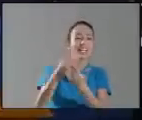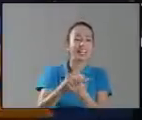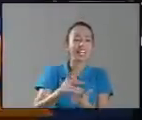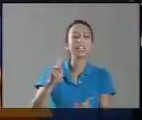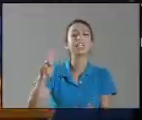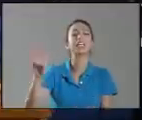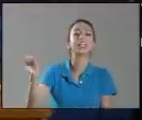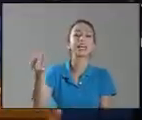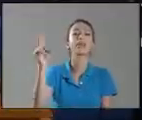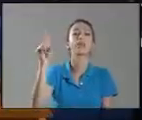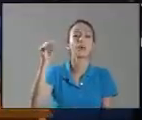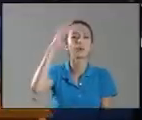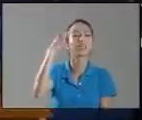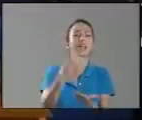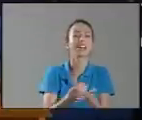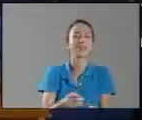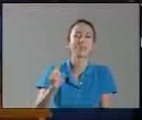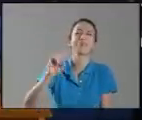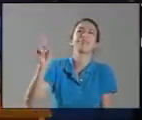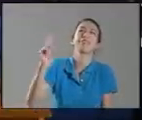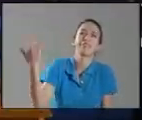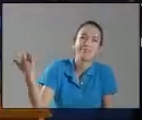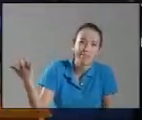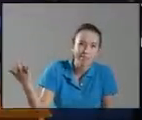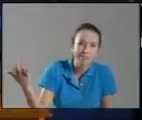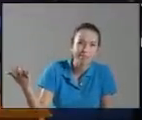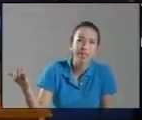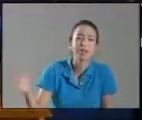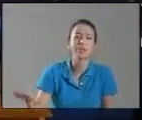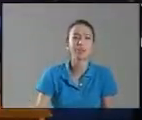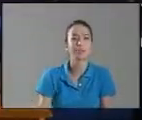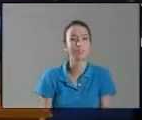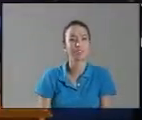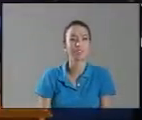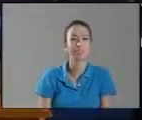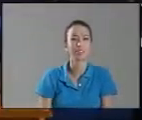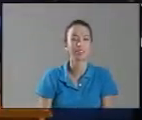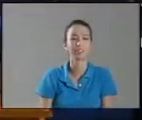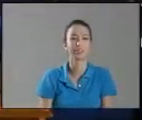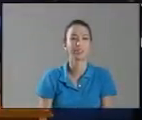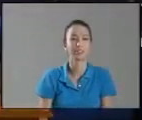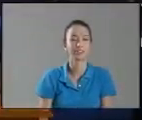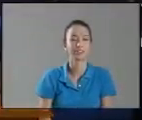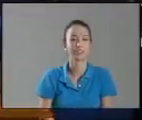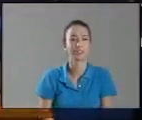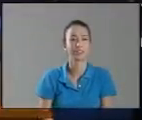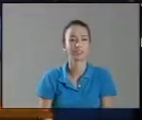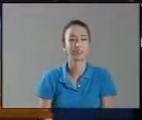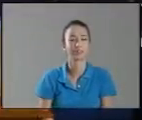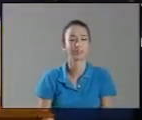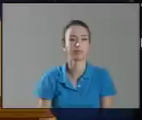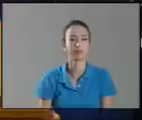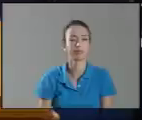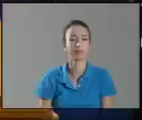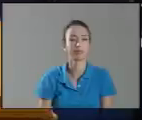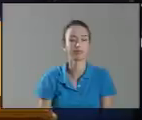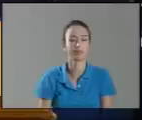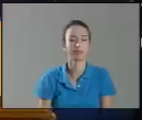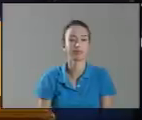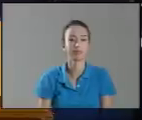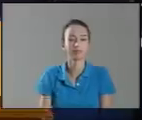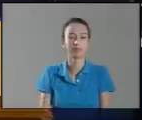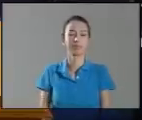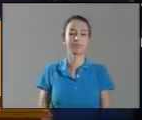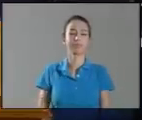que nosotros creemos y que nos enseñó nuestra abuelita. Por ejemplo, superintendente. ¿Dónde aparece el